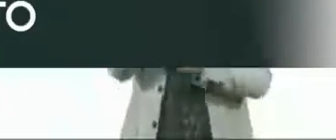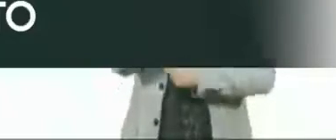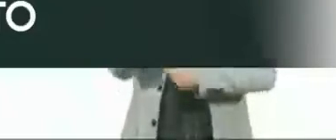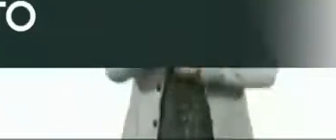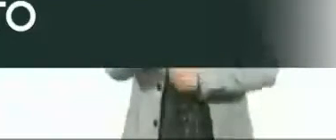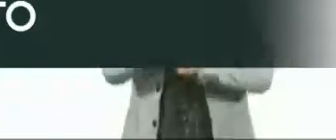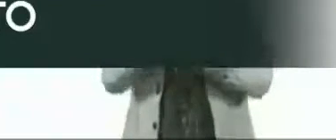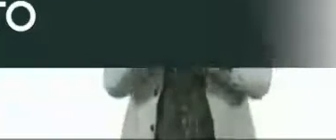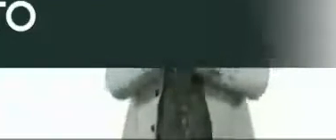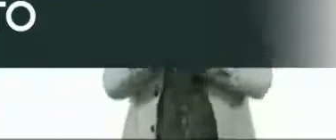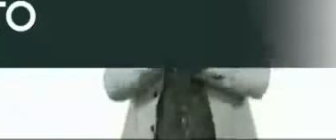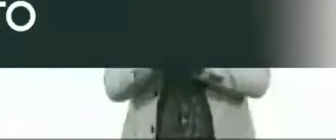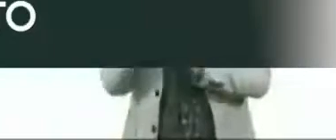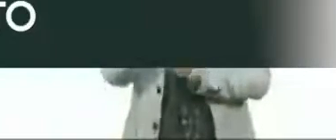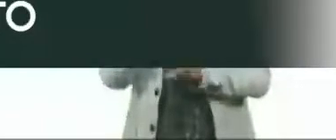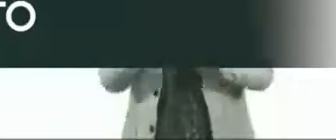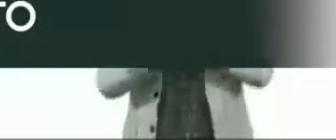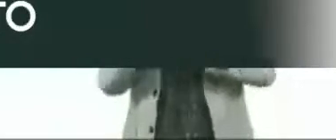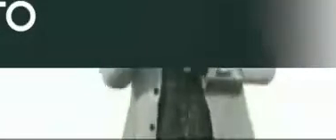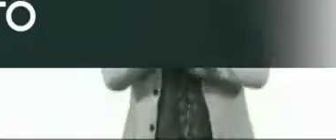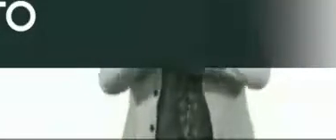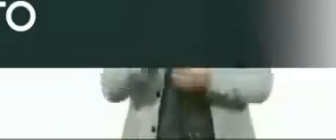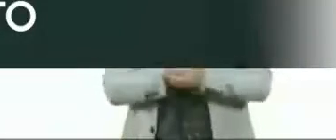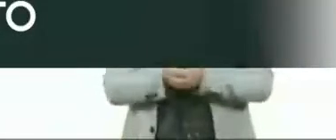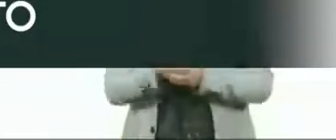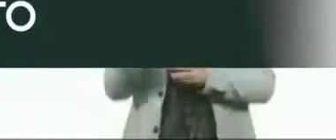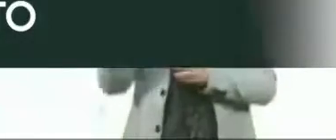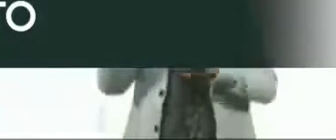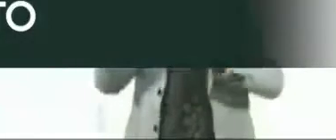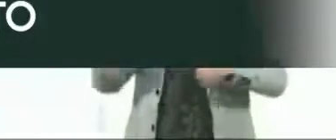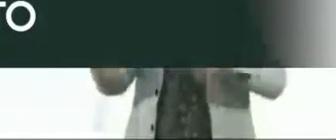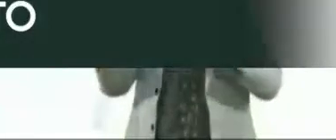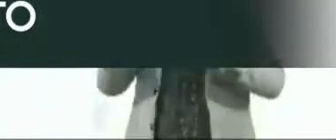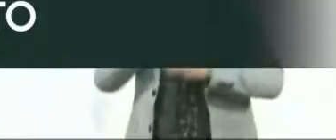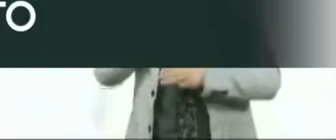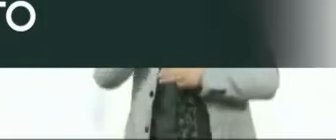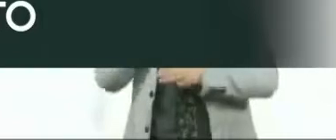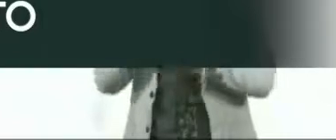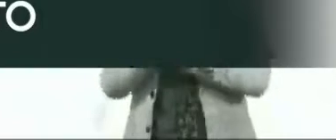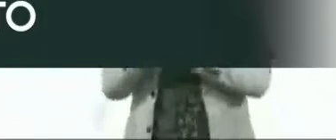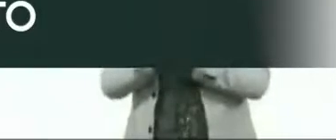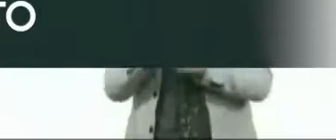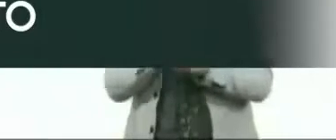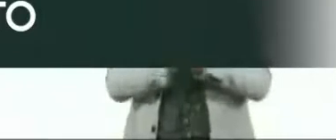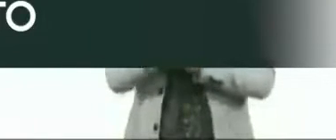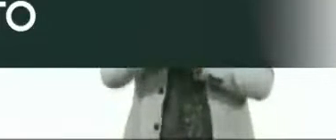fue adjudicada a la empresa Fortius Electromechanic el diseño y construcción